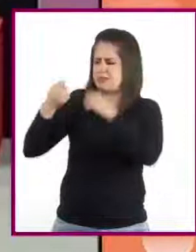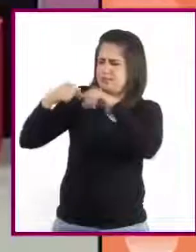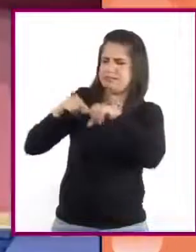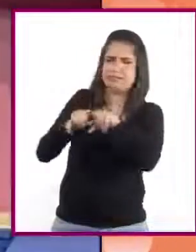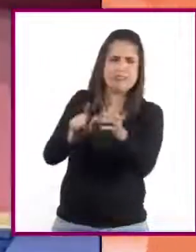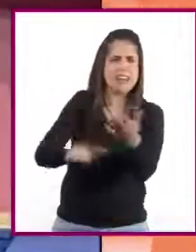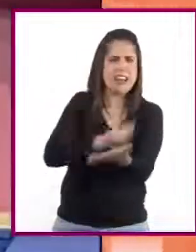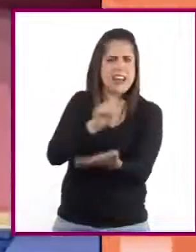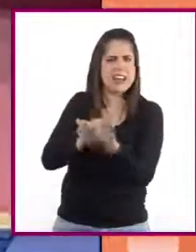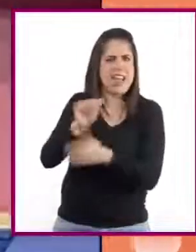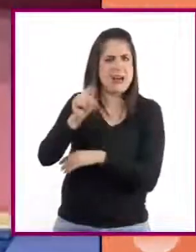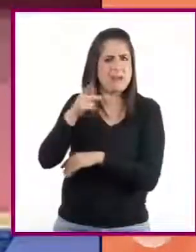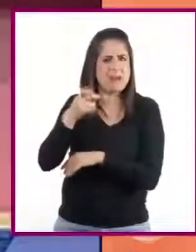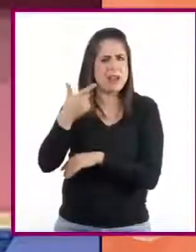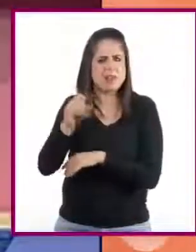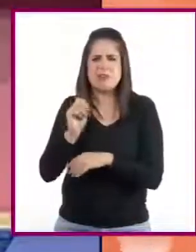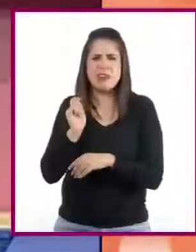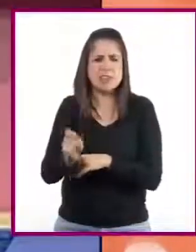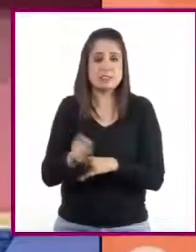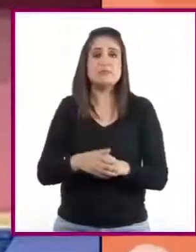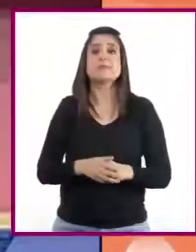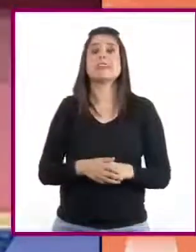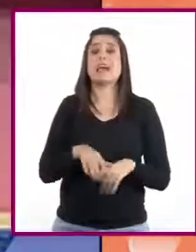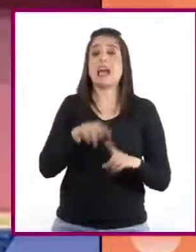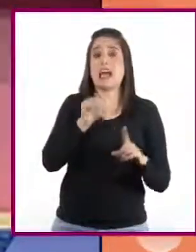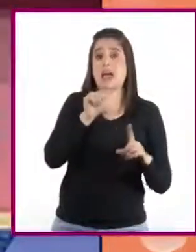legalidad? Bueno, el apego a la legalidad